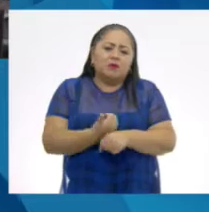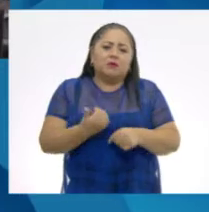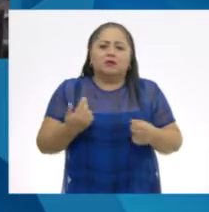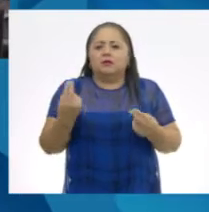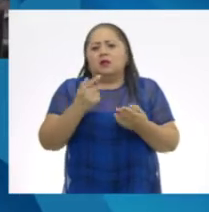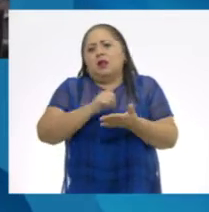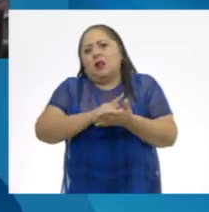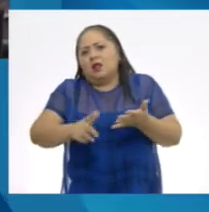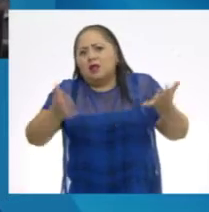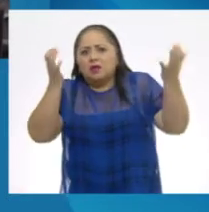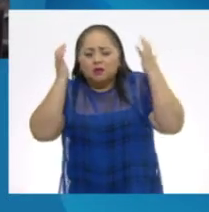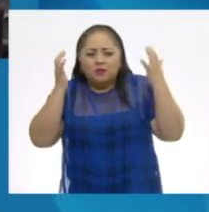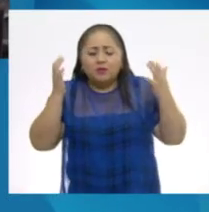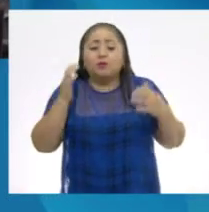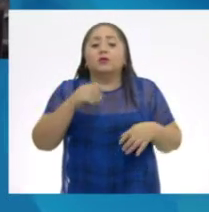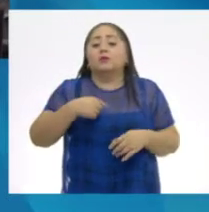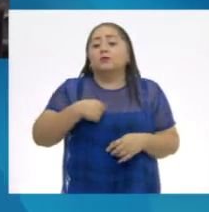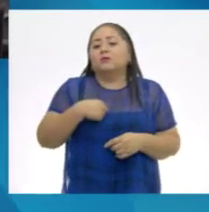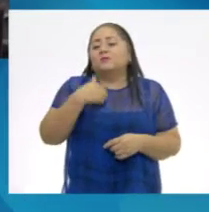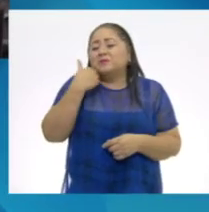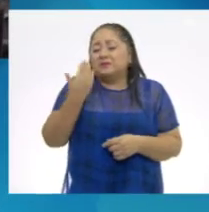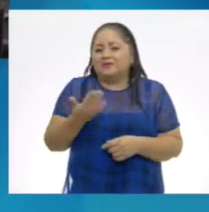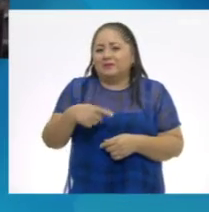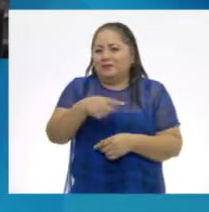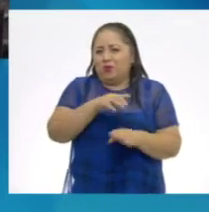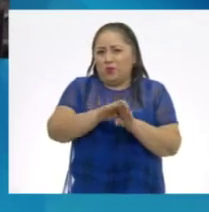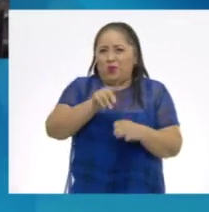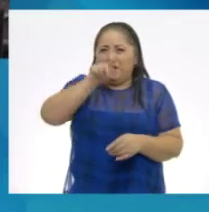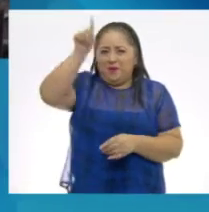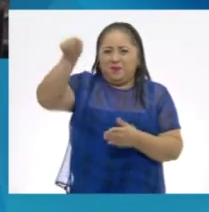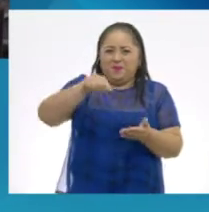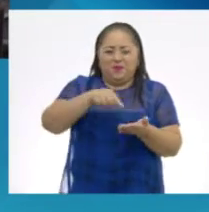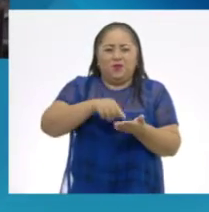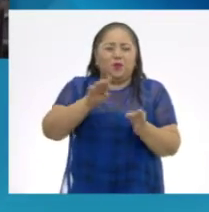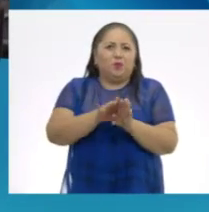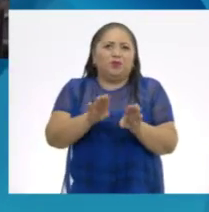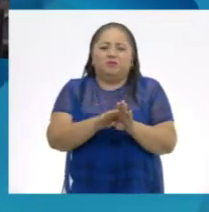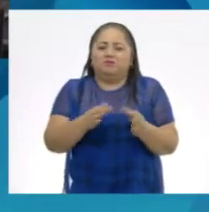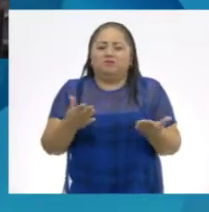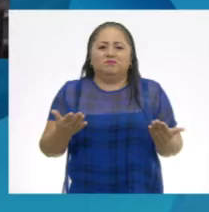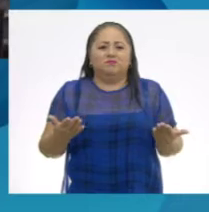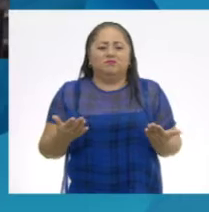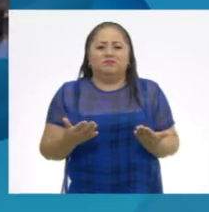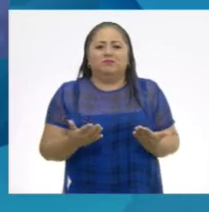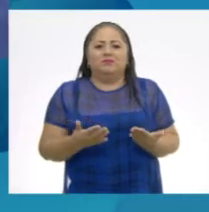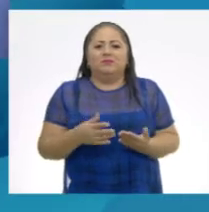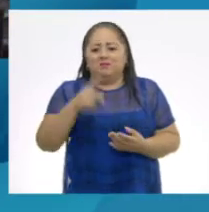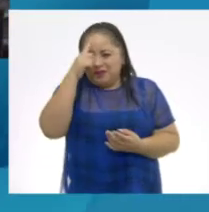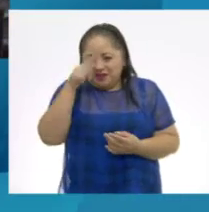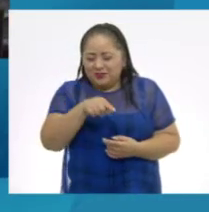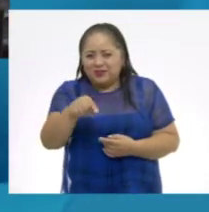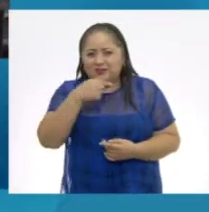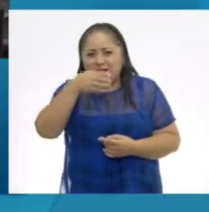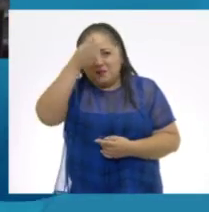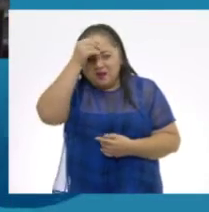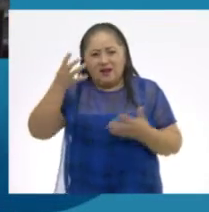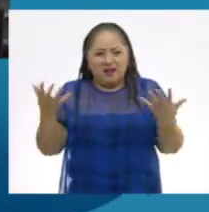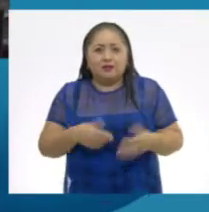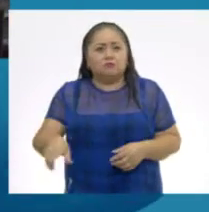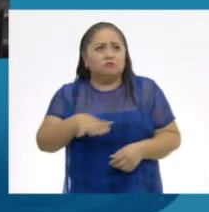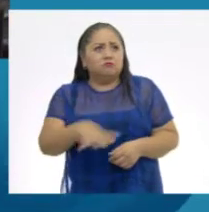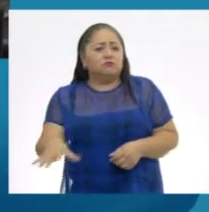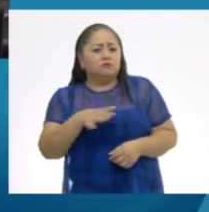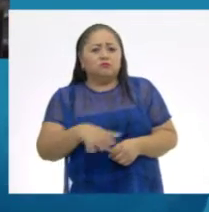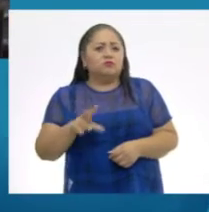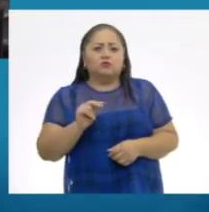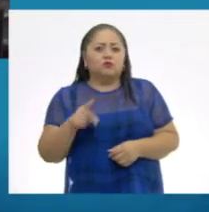bien limpio. O sea, lo que nosotros intentábamos allá hacerlo de manera que lo hagan, no querían